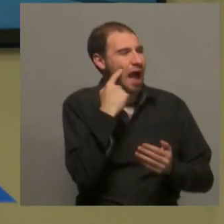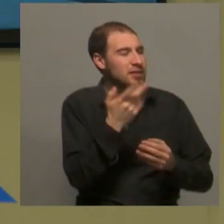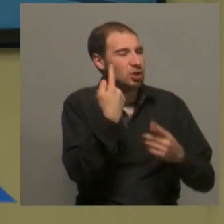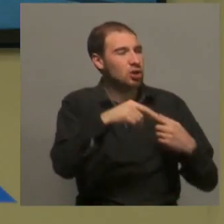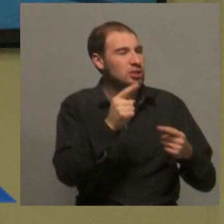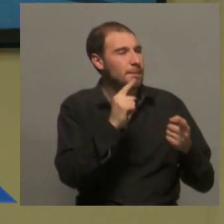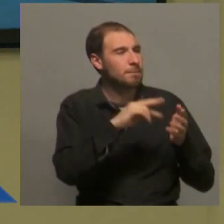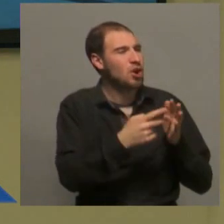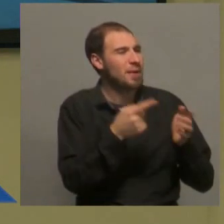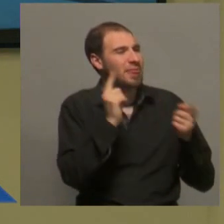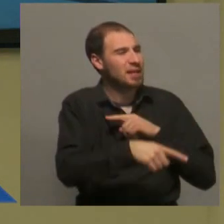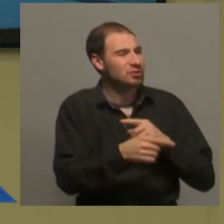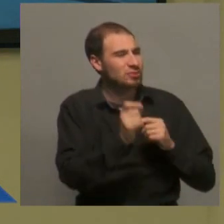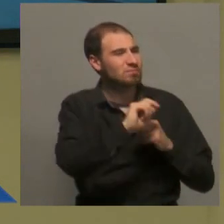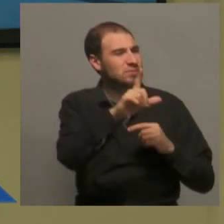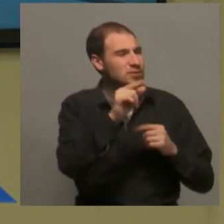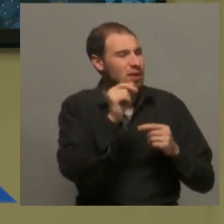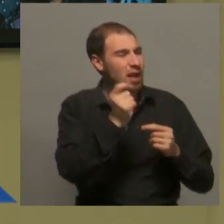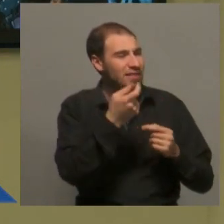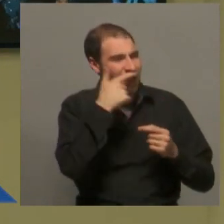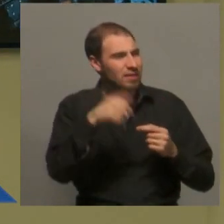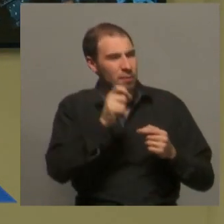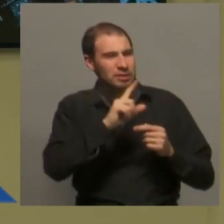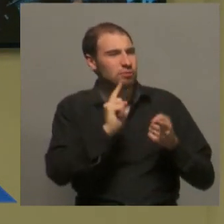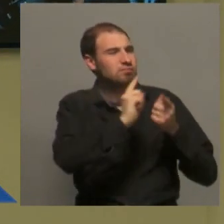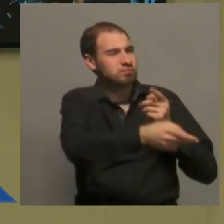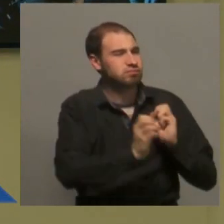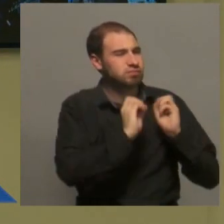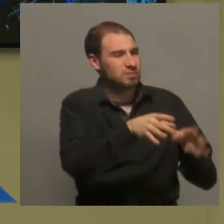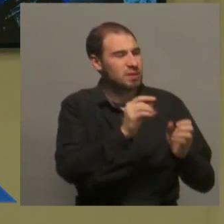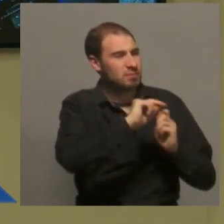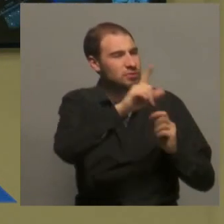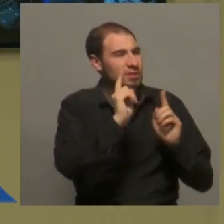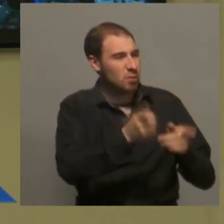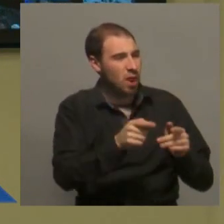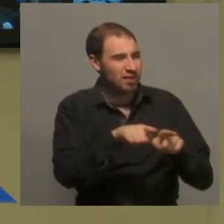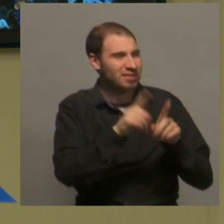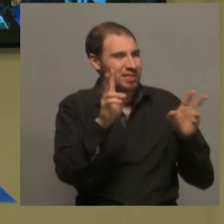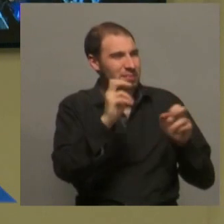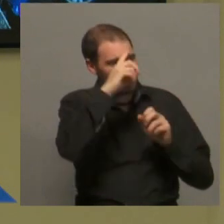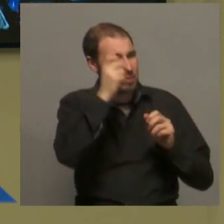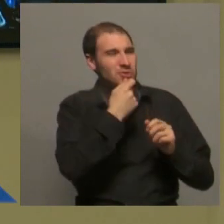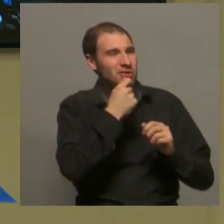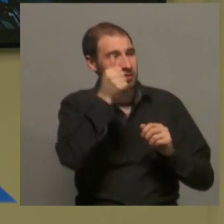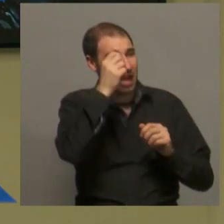productos impactaría este aumento de la nafta? ¿Cómo se trasladaría todo lo que depende del agro, ¿no? Por ejemplo, el aceite,